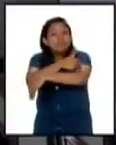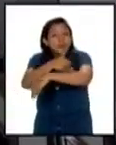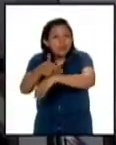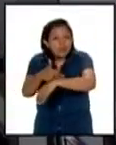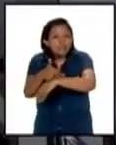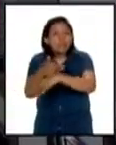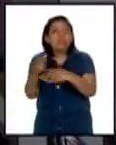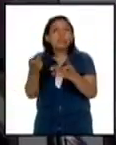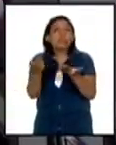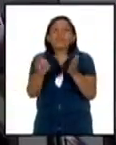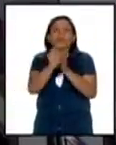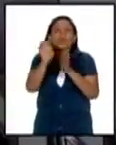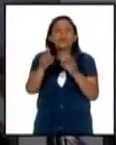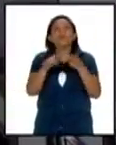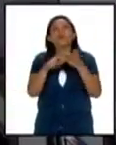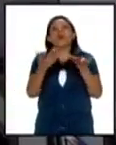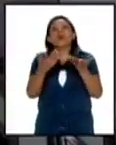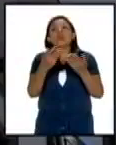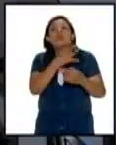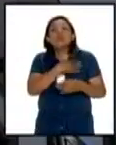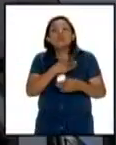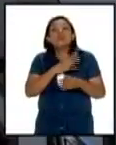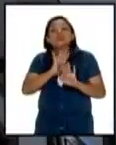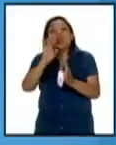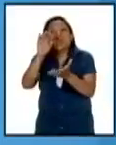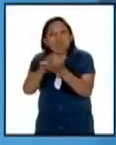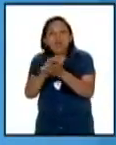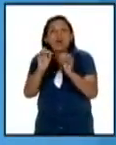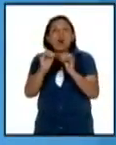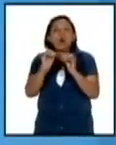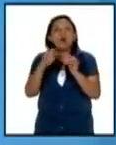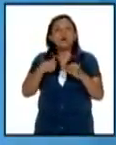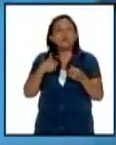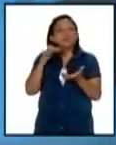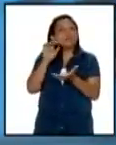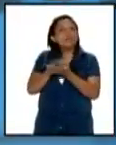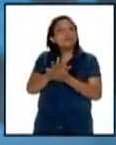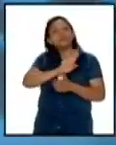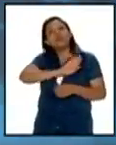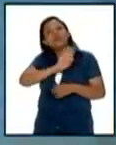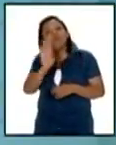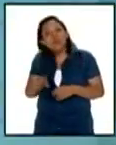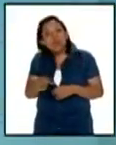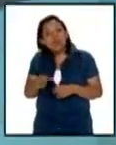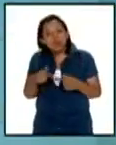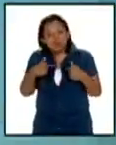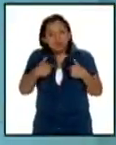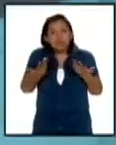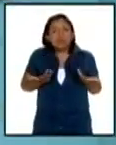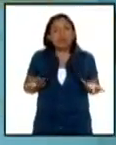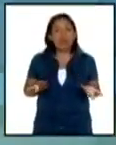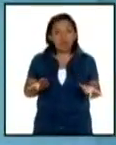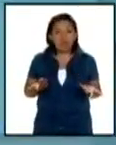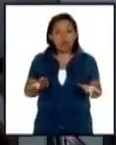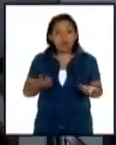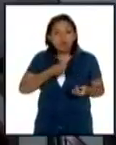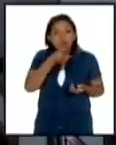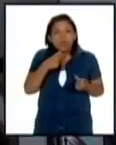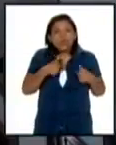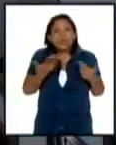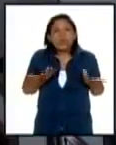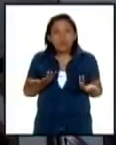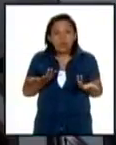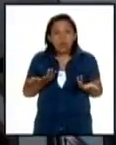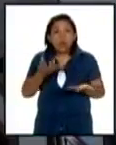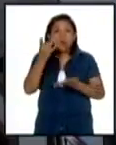cuando se van los hijos, cuando se muere la pareja, qué expectativa le queda a la persona mayor. No solamente tiene que pensar en